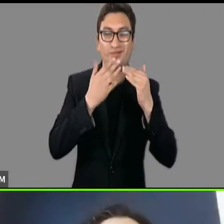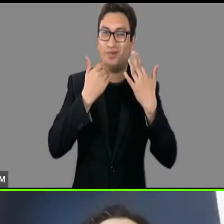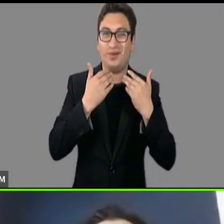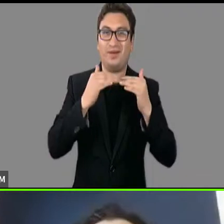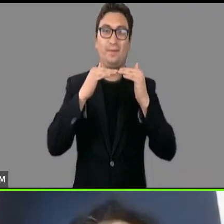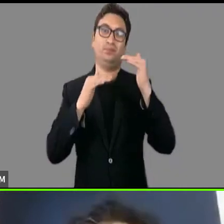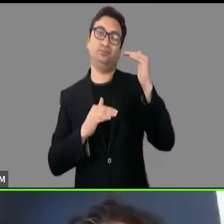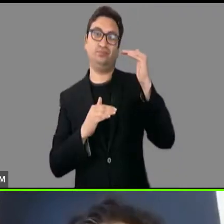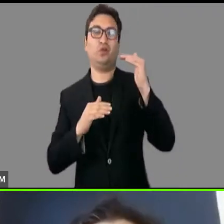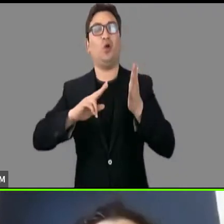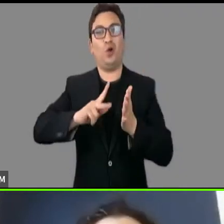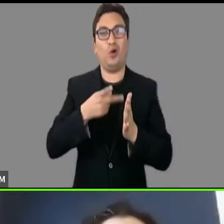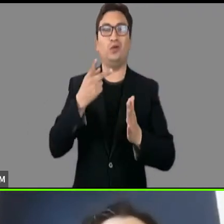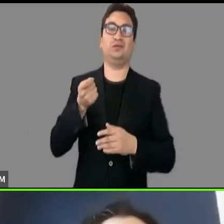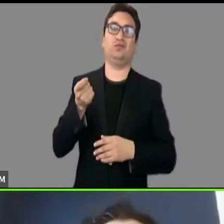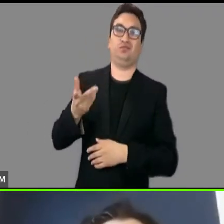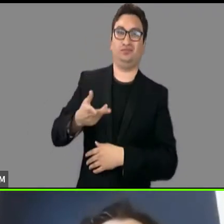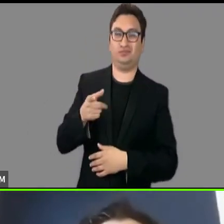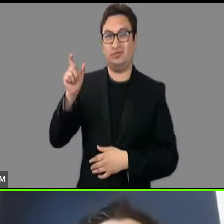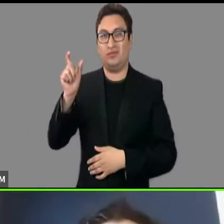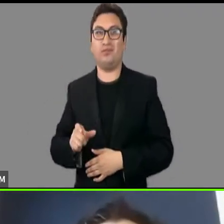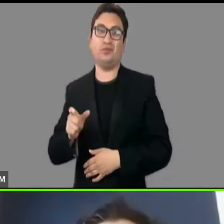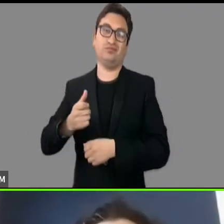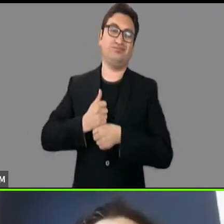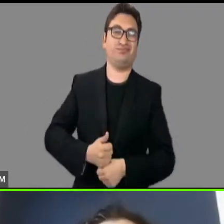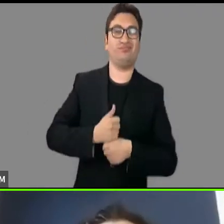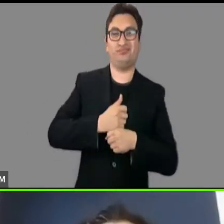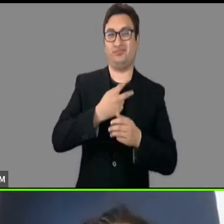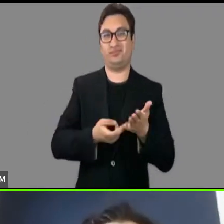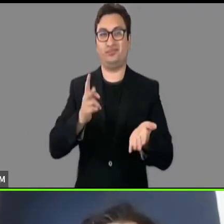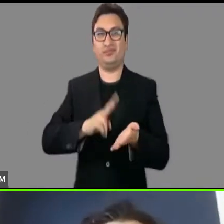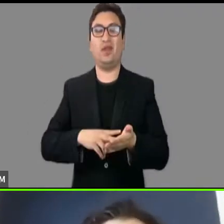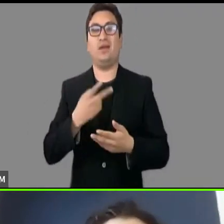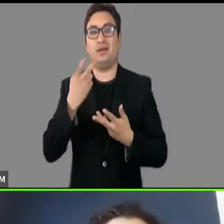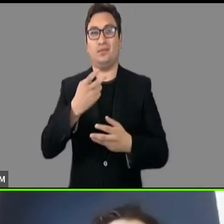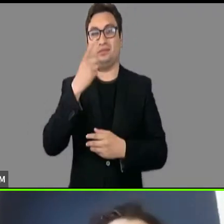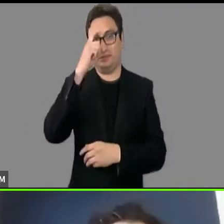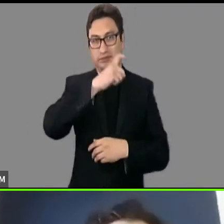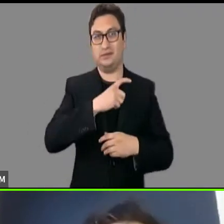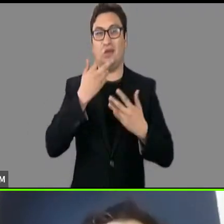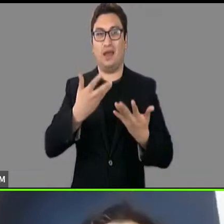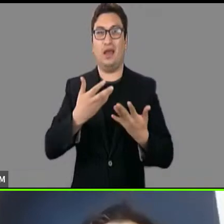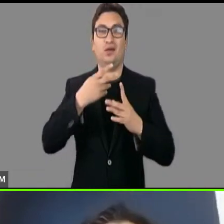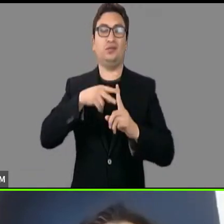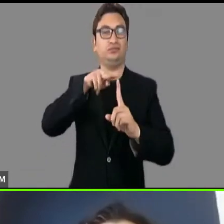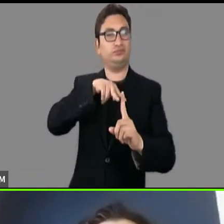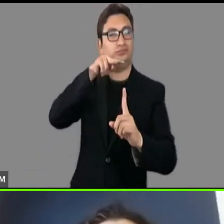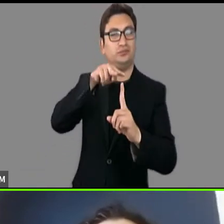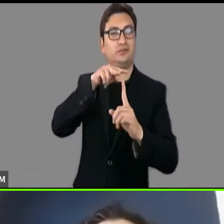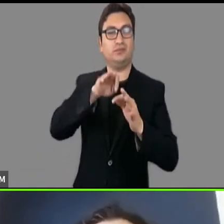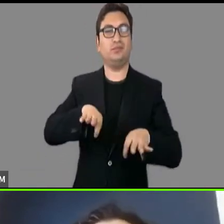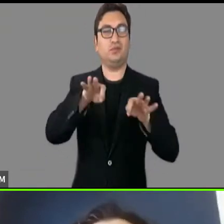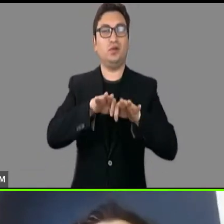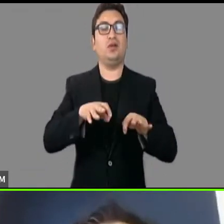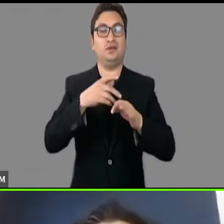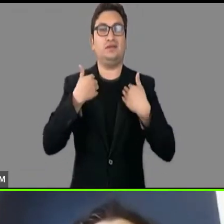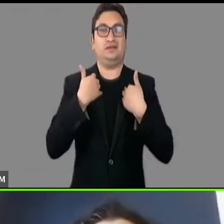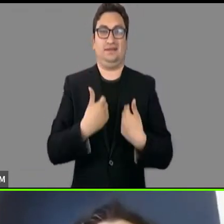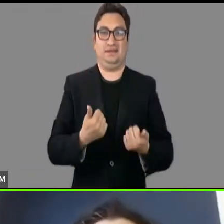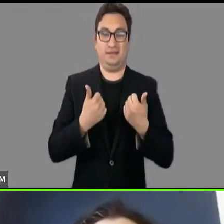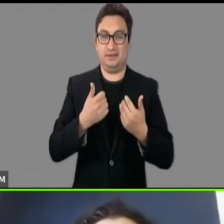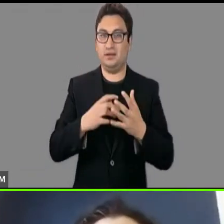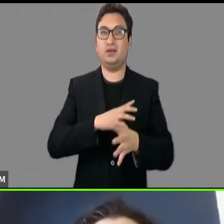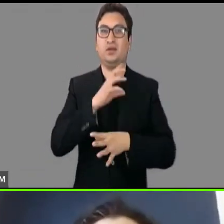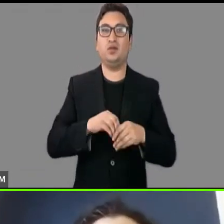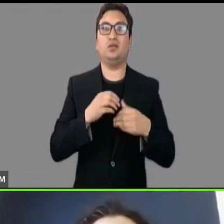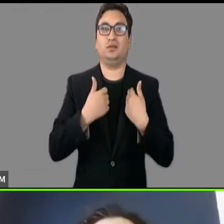estigmatizar, a revictimizar. Entonces es muy importante tener el enfoque y comprender absolutamente que el ajuste de procedimiento